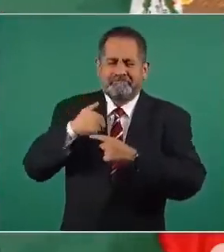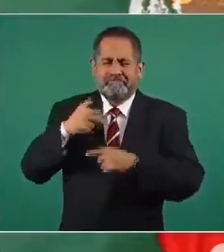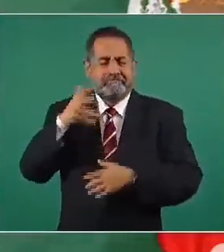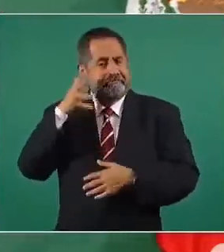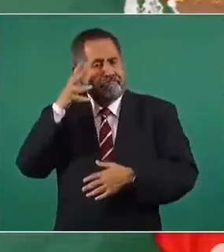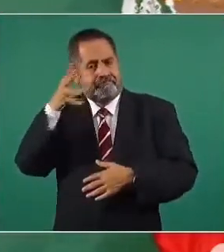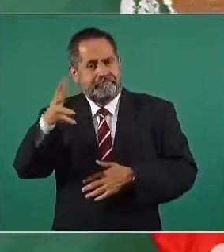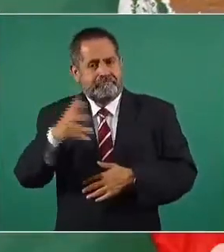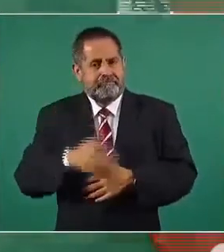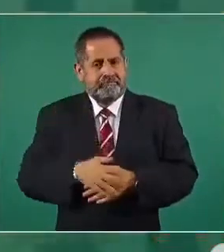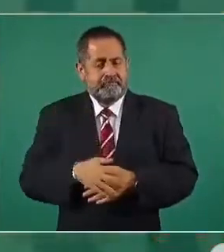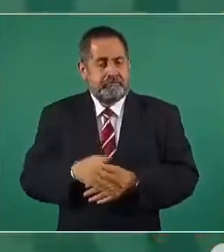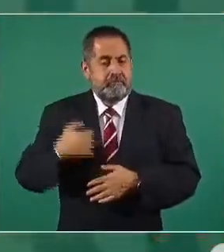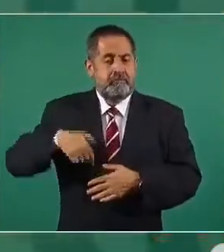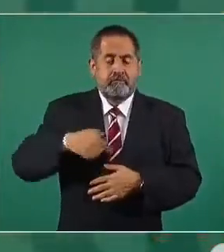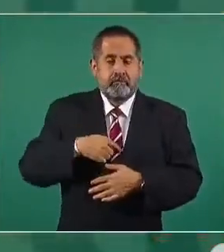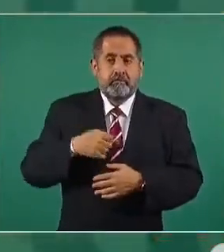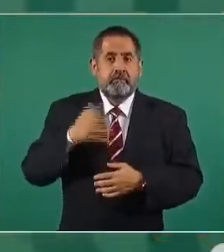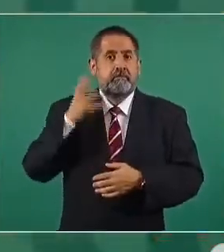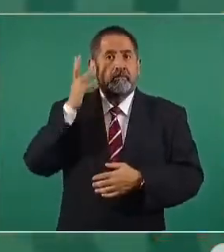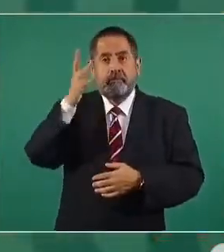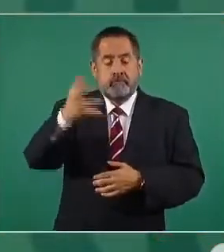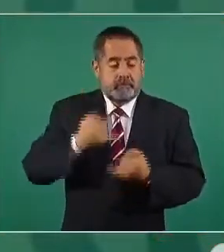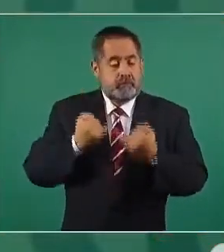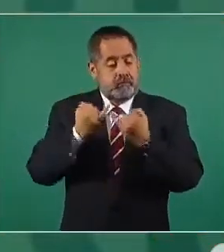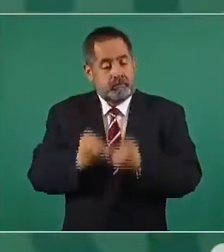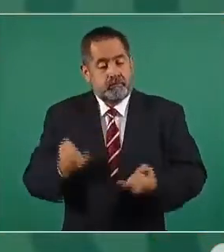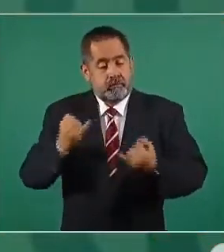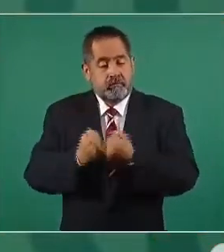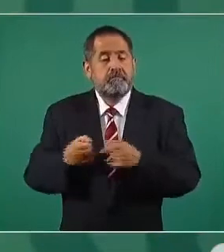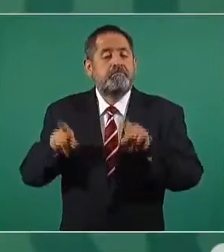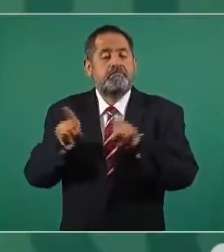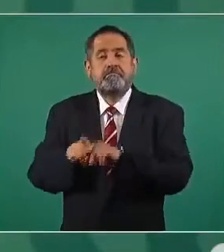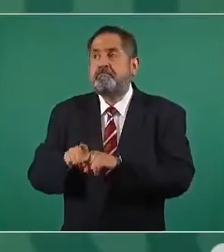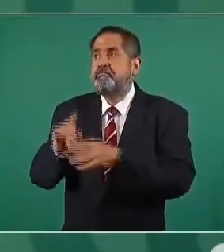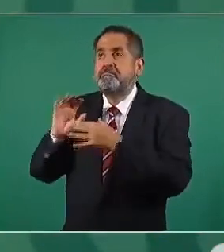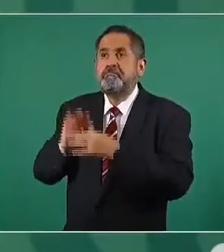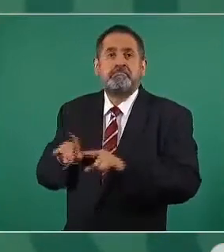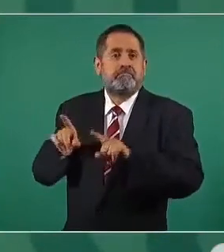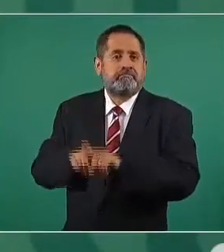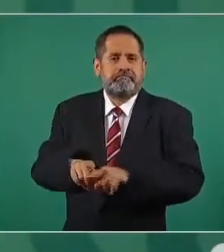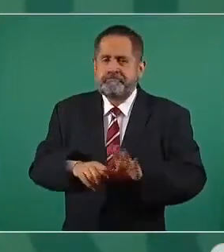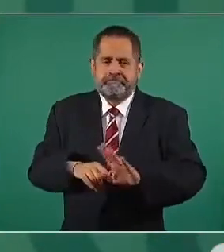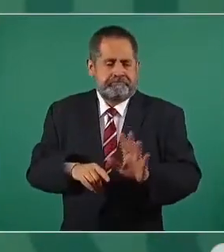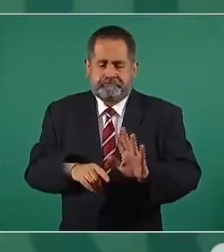no hacer lo mismo, la no repetición,